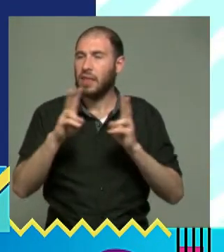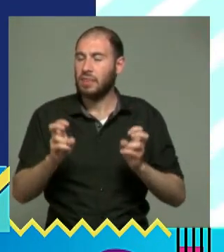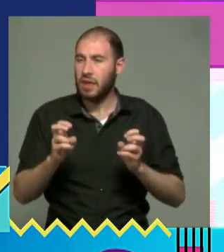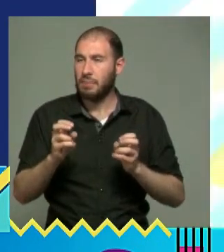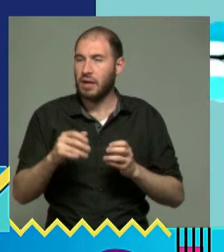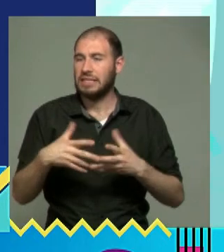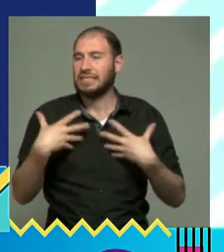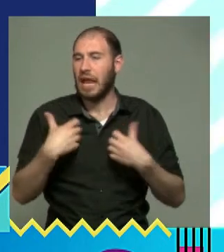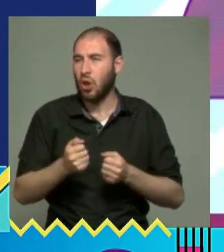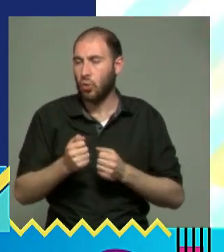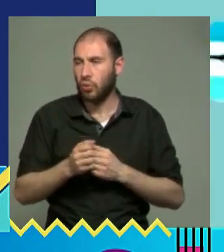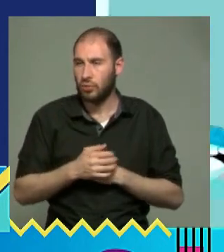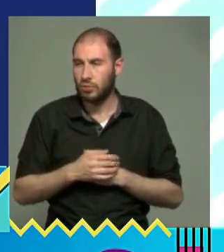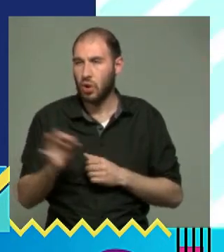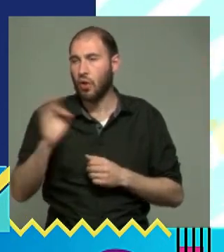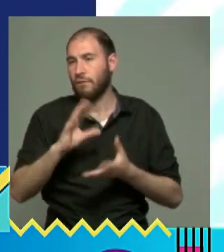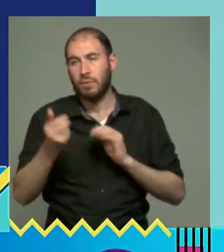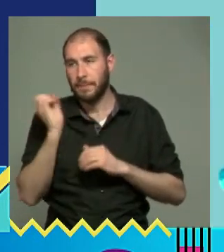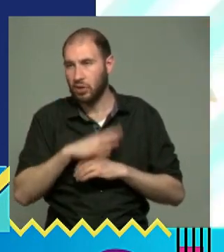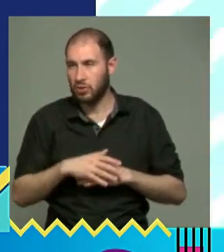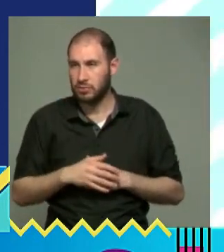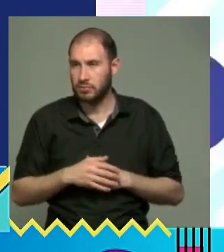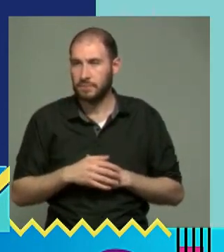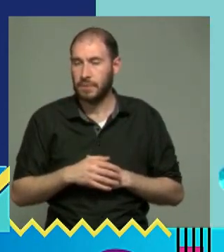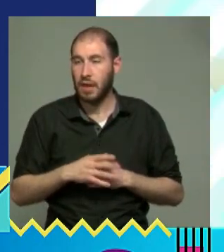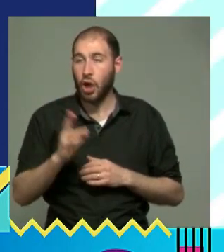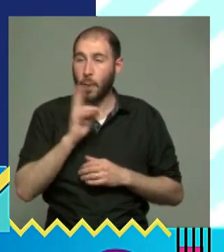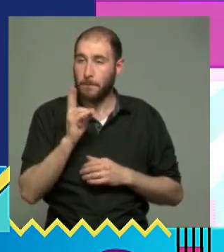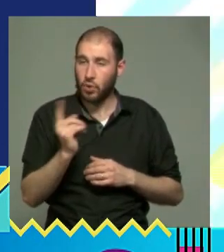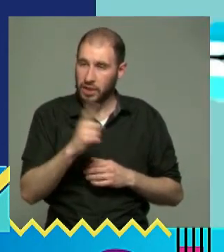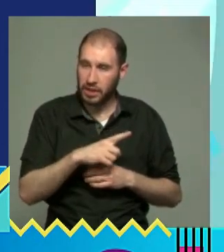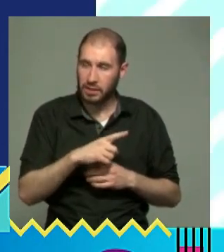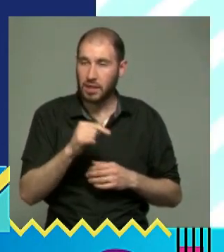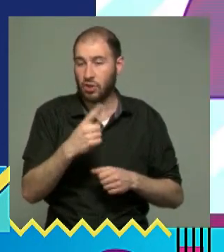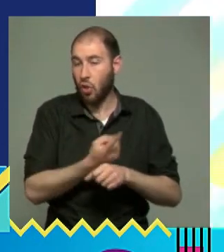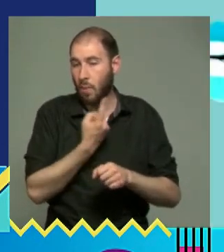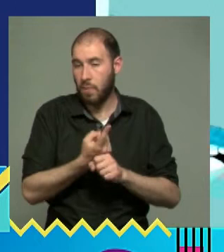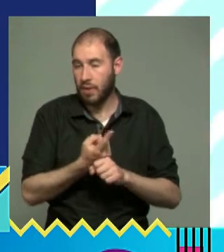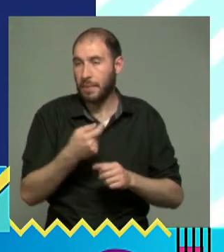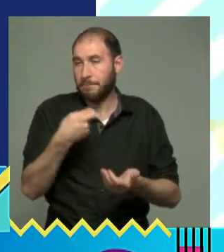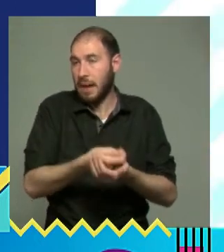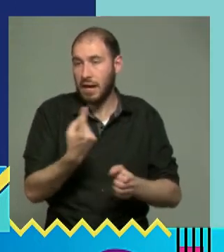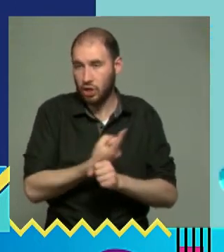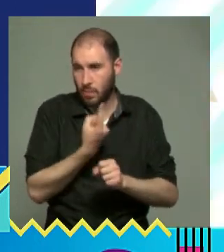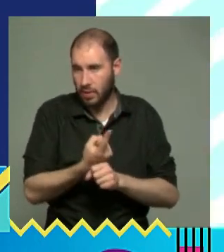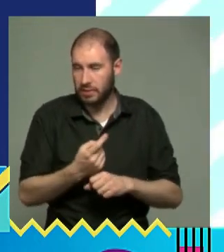de sanidad o en las mejores condiciones, mientras que las mujeres que no pueden hacerlo, que no pueden pagar,